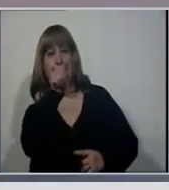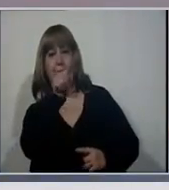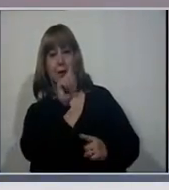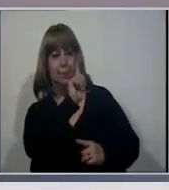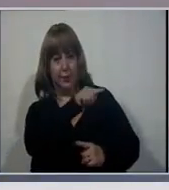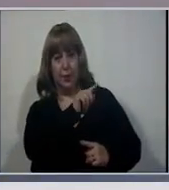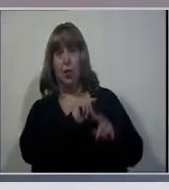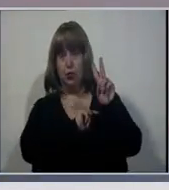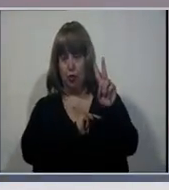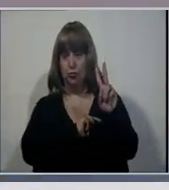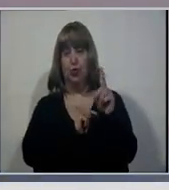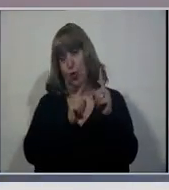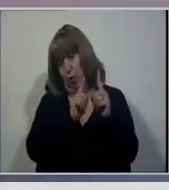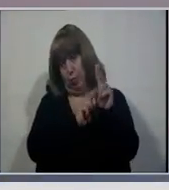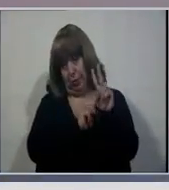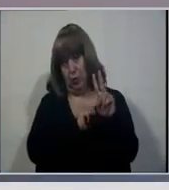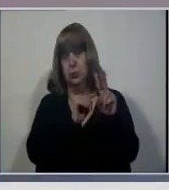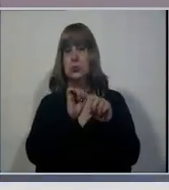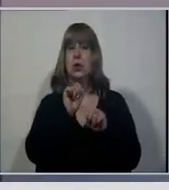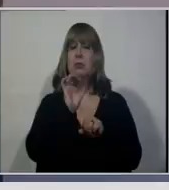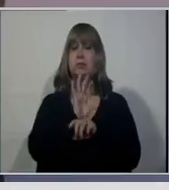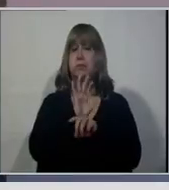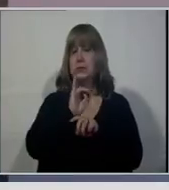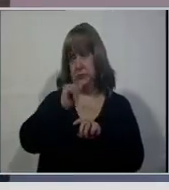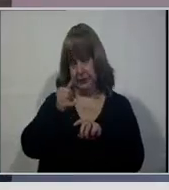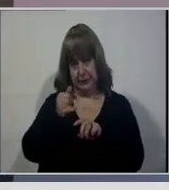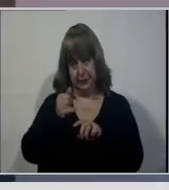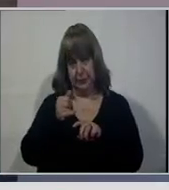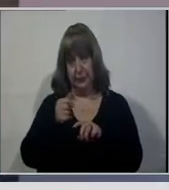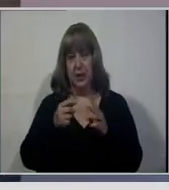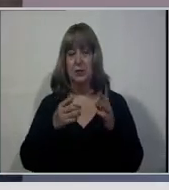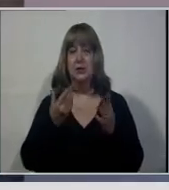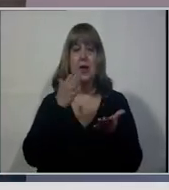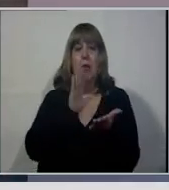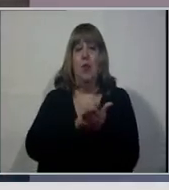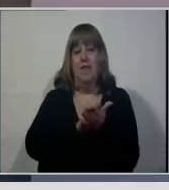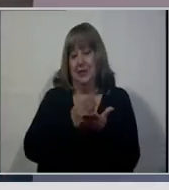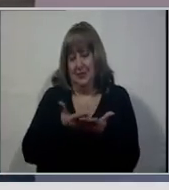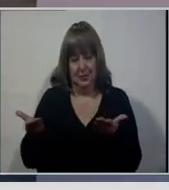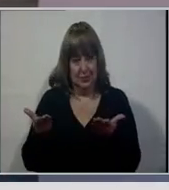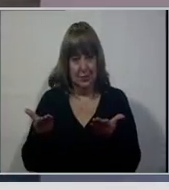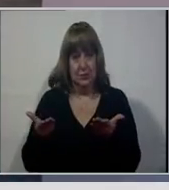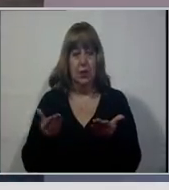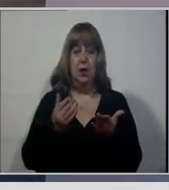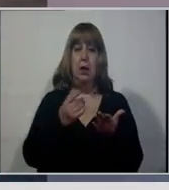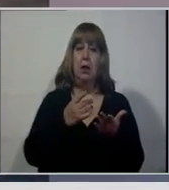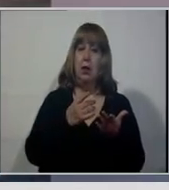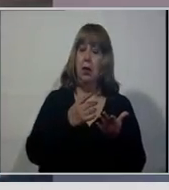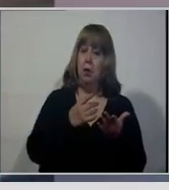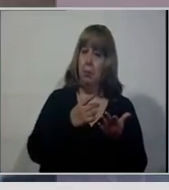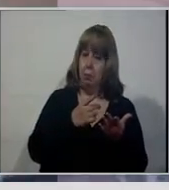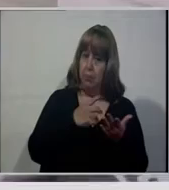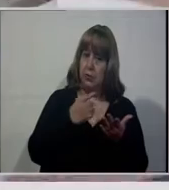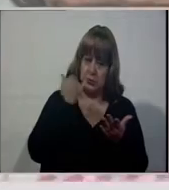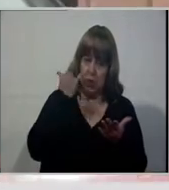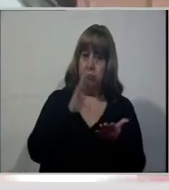testimonios que complican a ambos implicados en la escena del crimen. Pero entendemos que contamos con un cúmulo